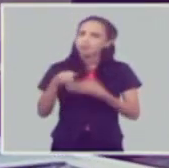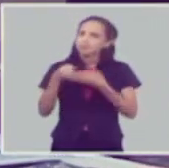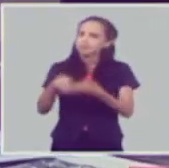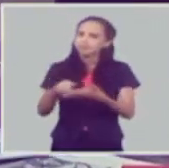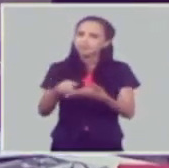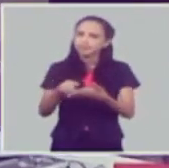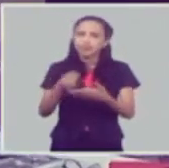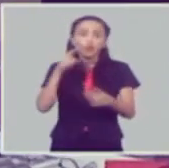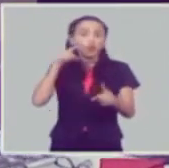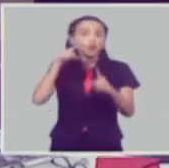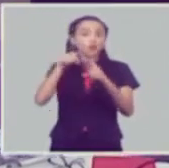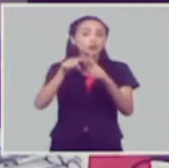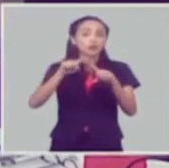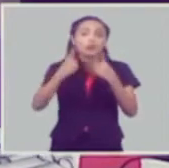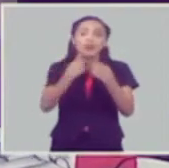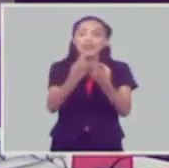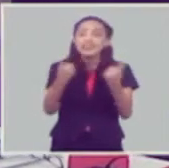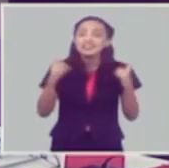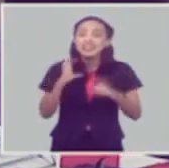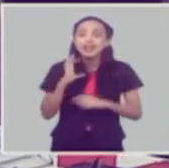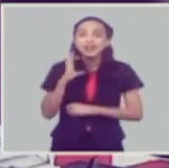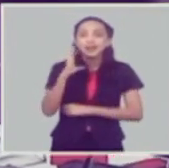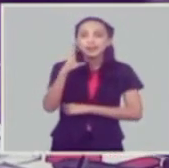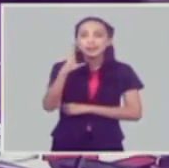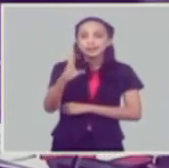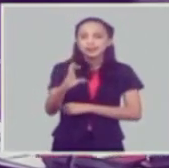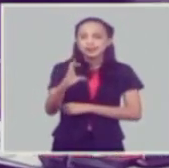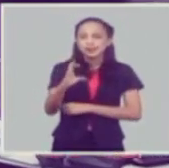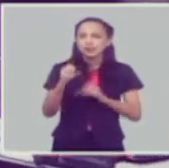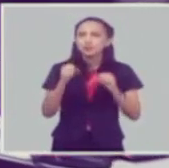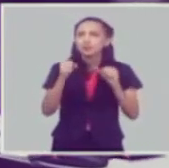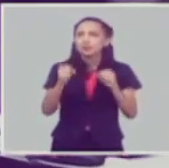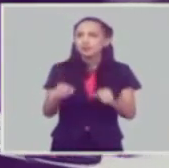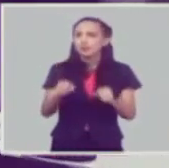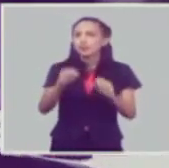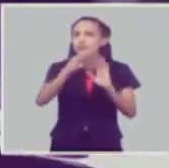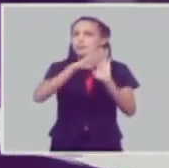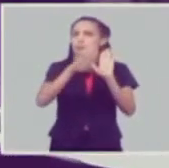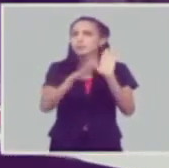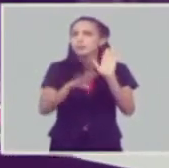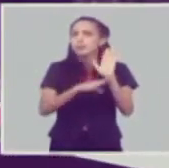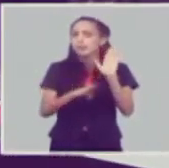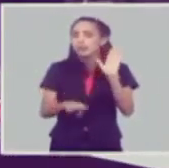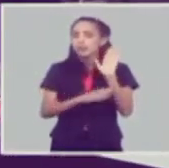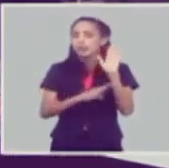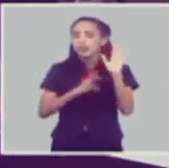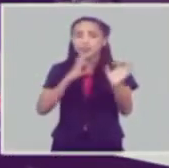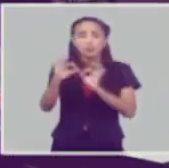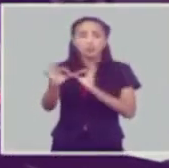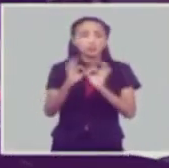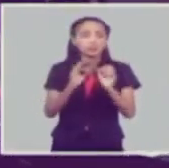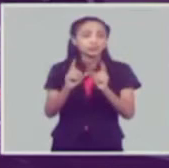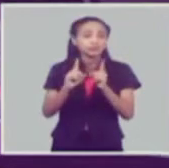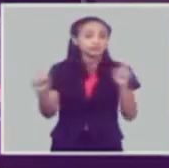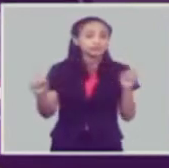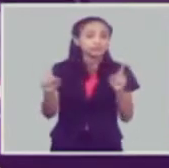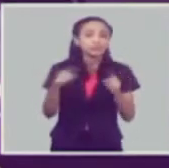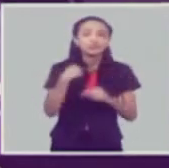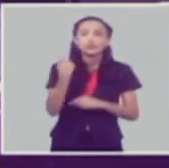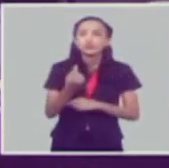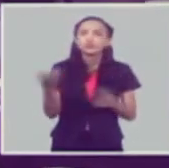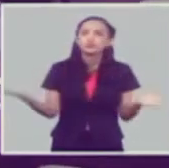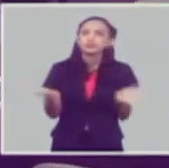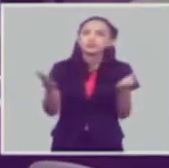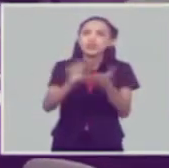ese propósito y ante la necesidad de respetar rigurosos protocolos de protección y distanciamiento físico, promovimos la realización